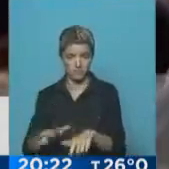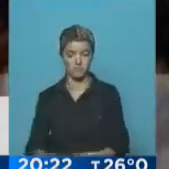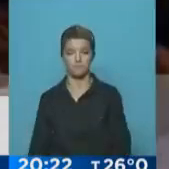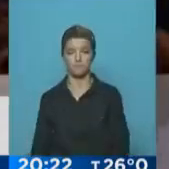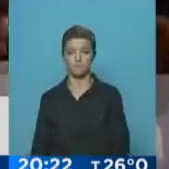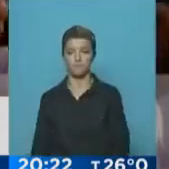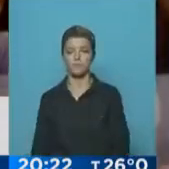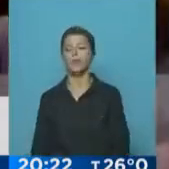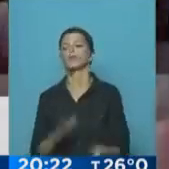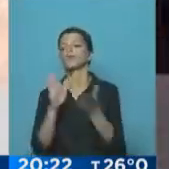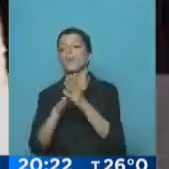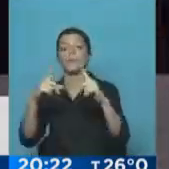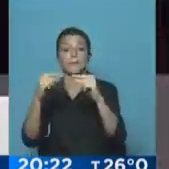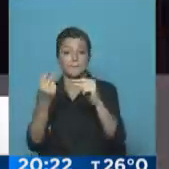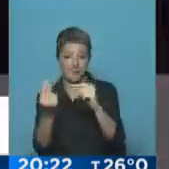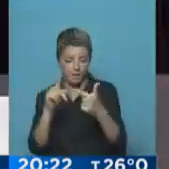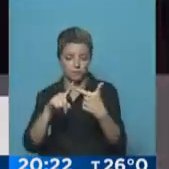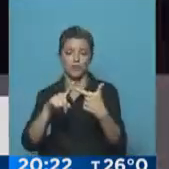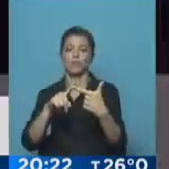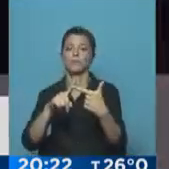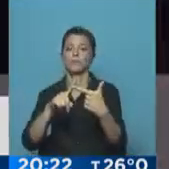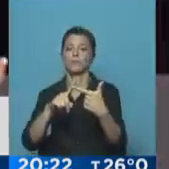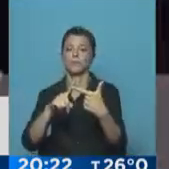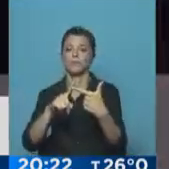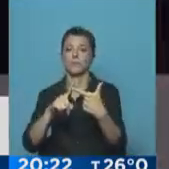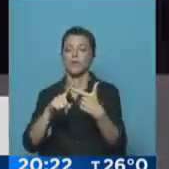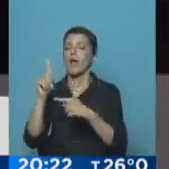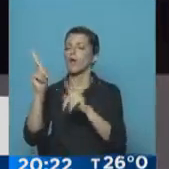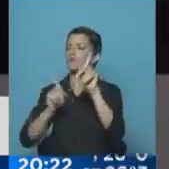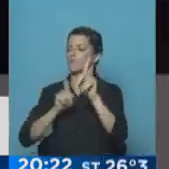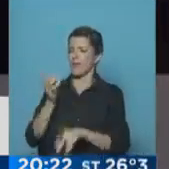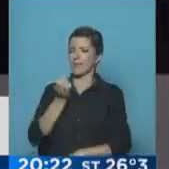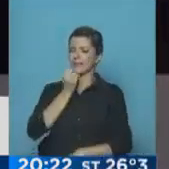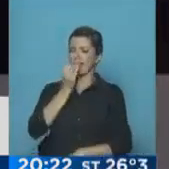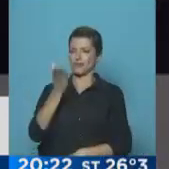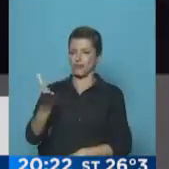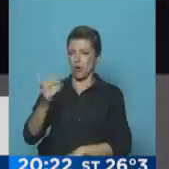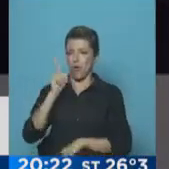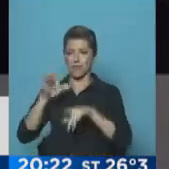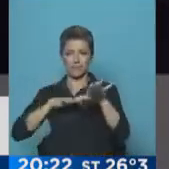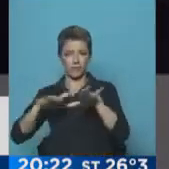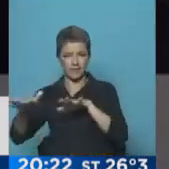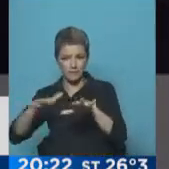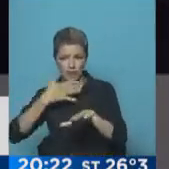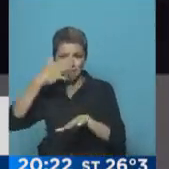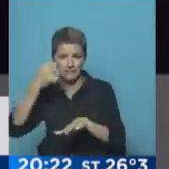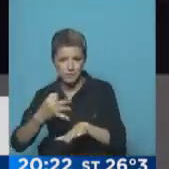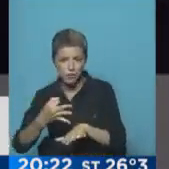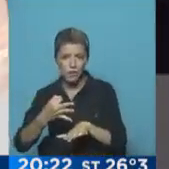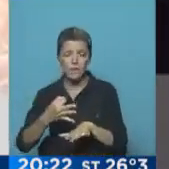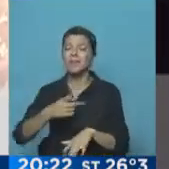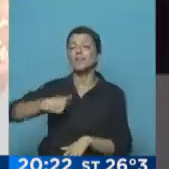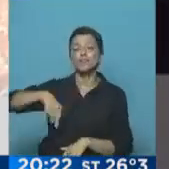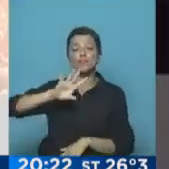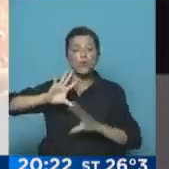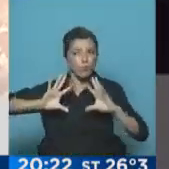de los precios, a partir de declaraciones, de acciones. Y no hay que enojarse por